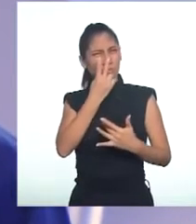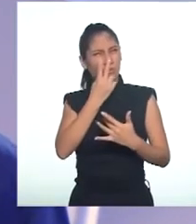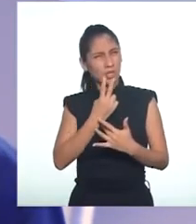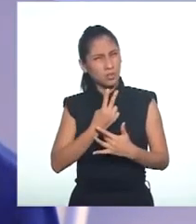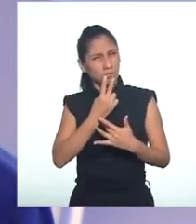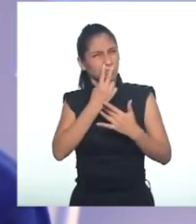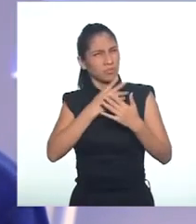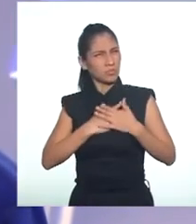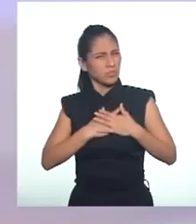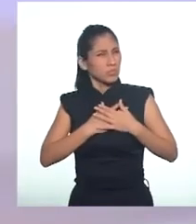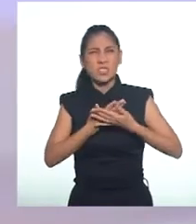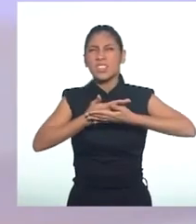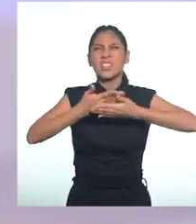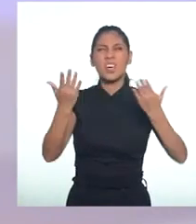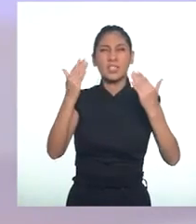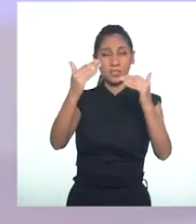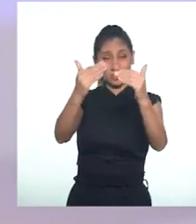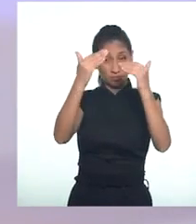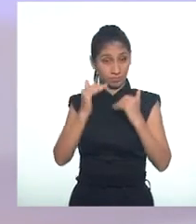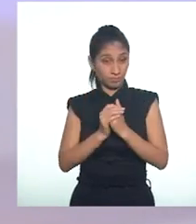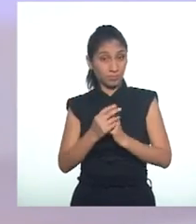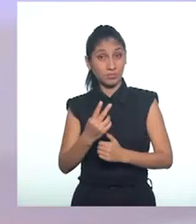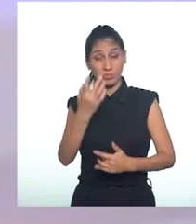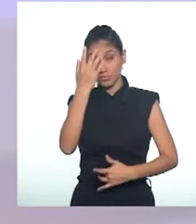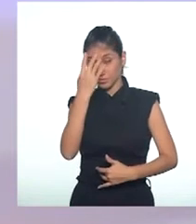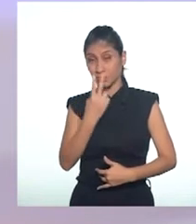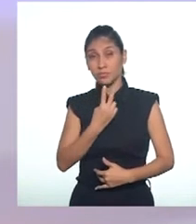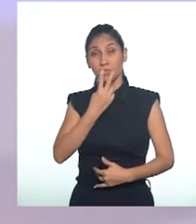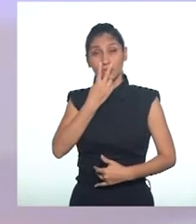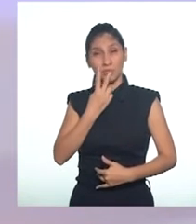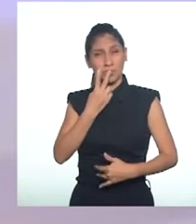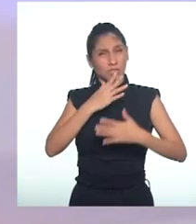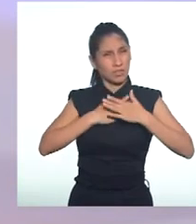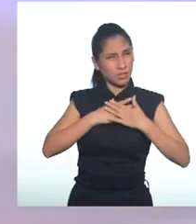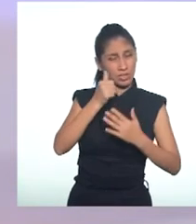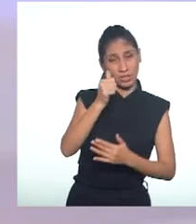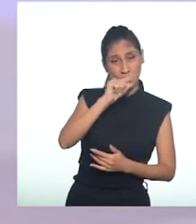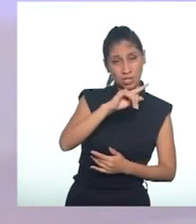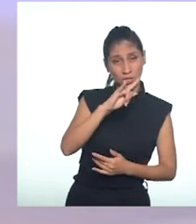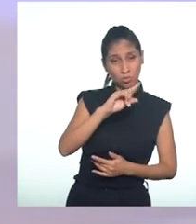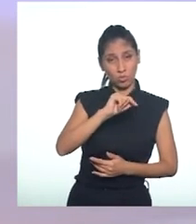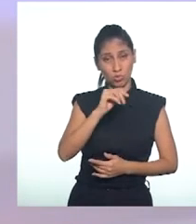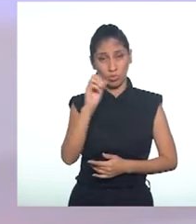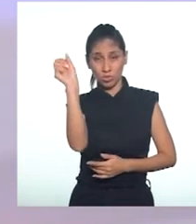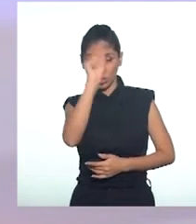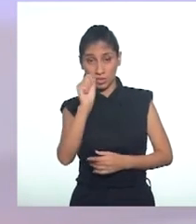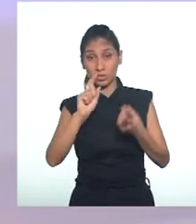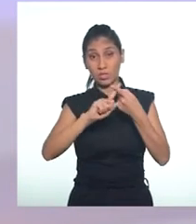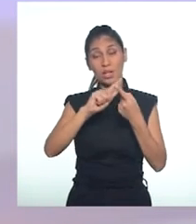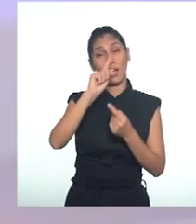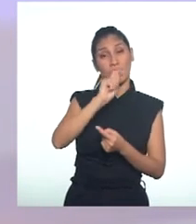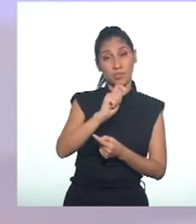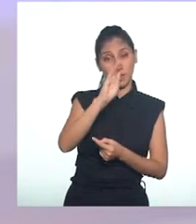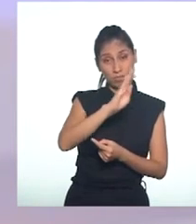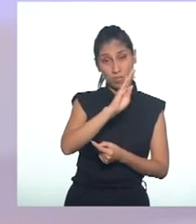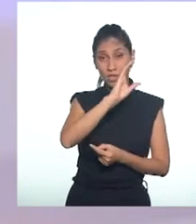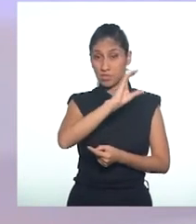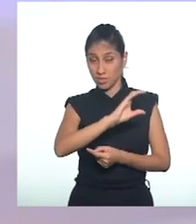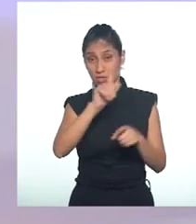enfermedades respiratorias? ¿Qué hay en común entre enfermedades respiratorias agudas, la tuberculosis pulmonar y